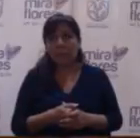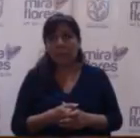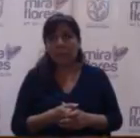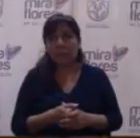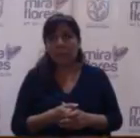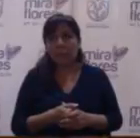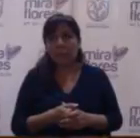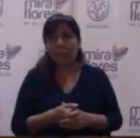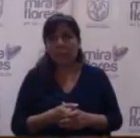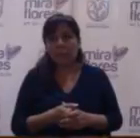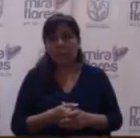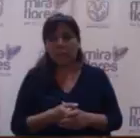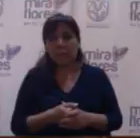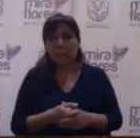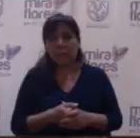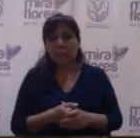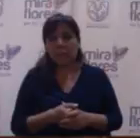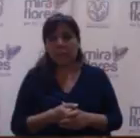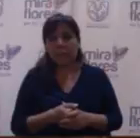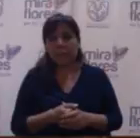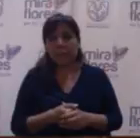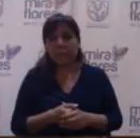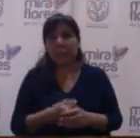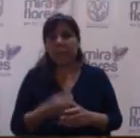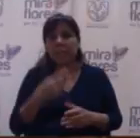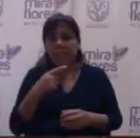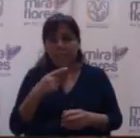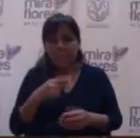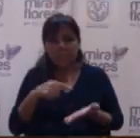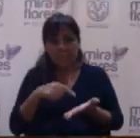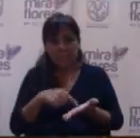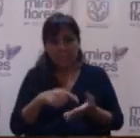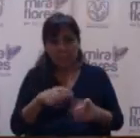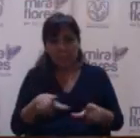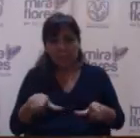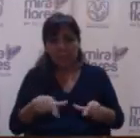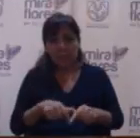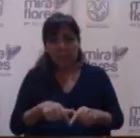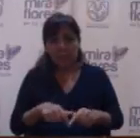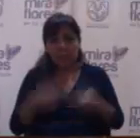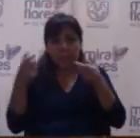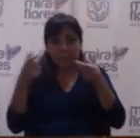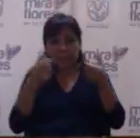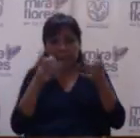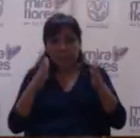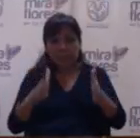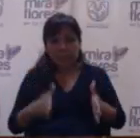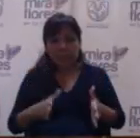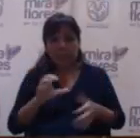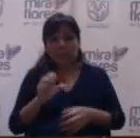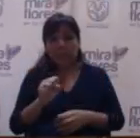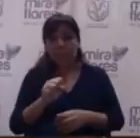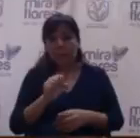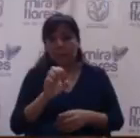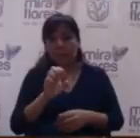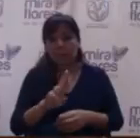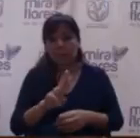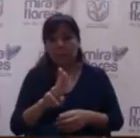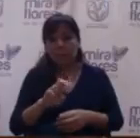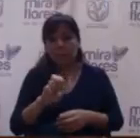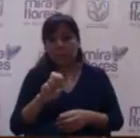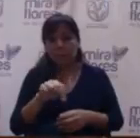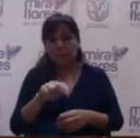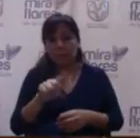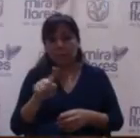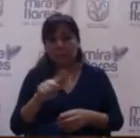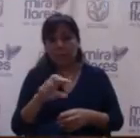el que estén presentes, Serenazgo o su personal, para contrarrestar estos